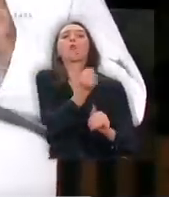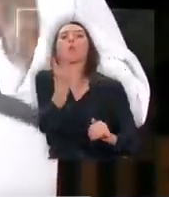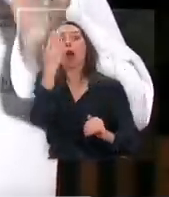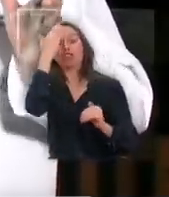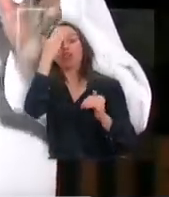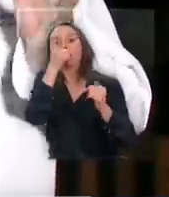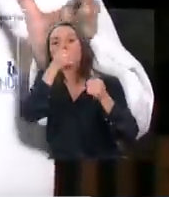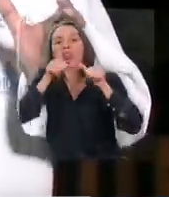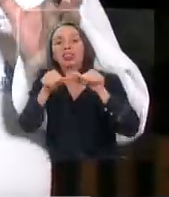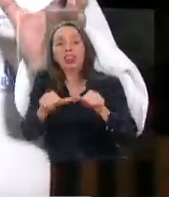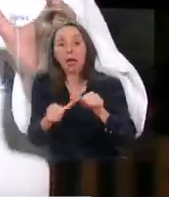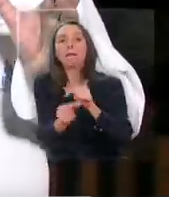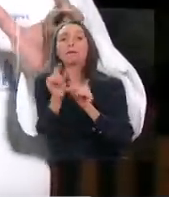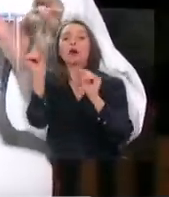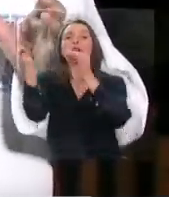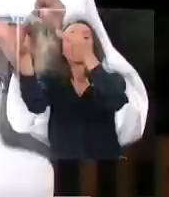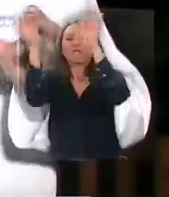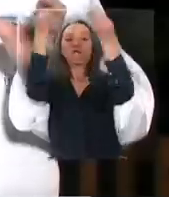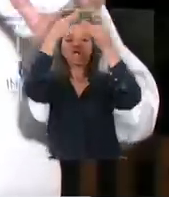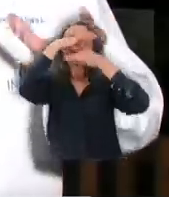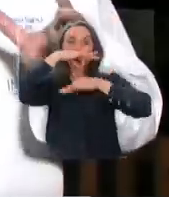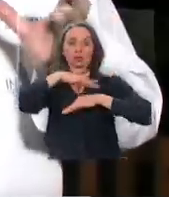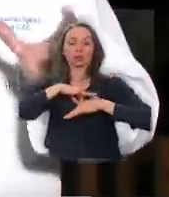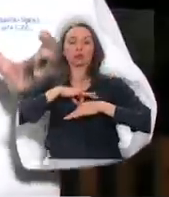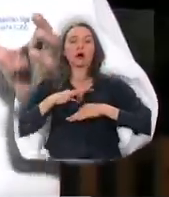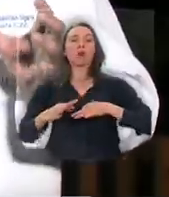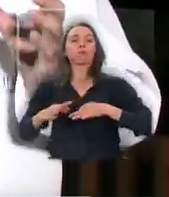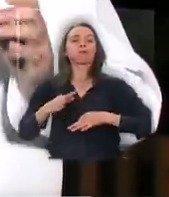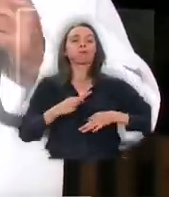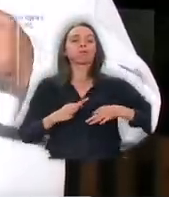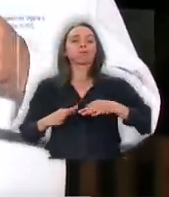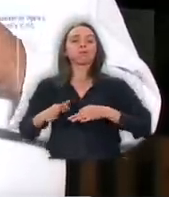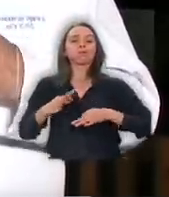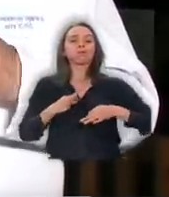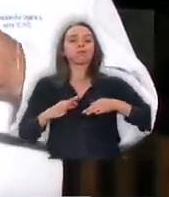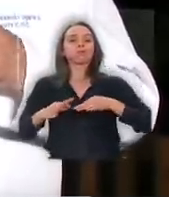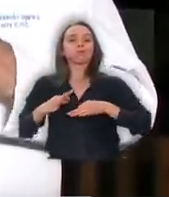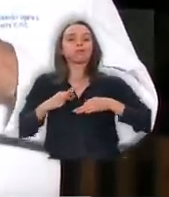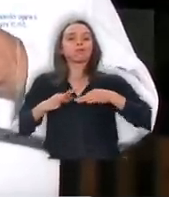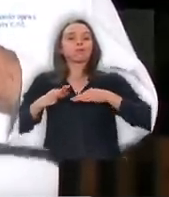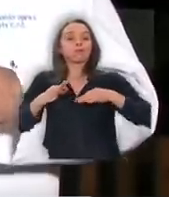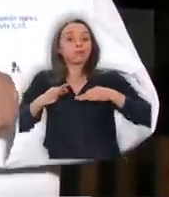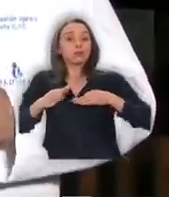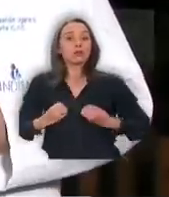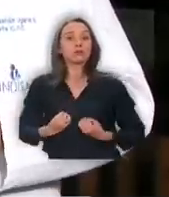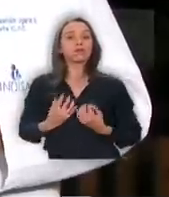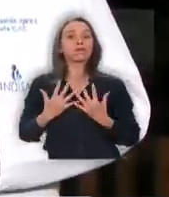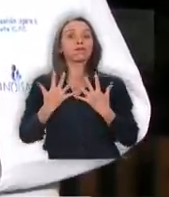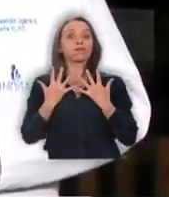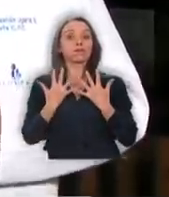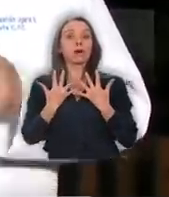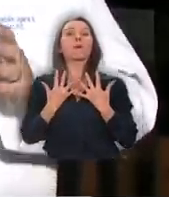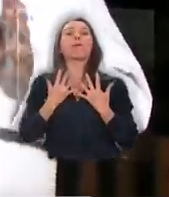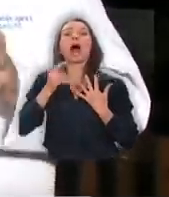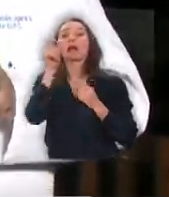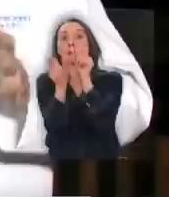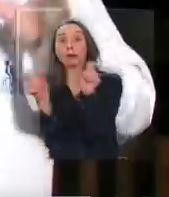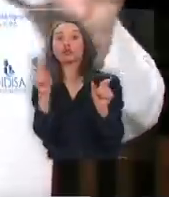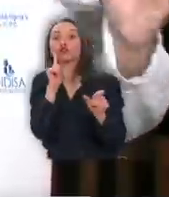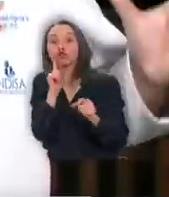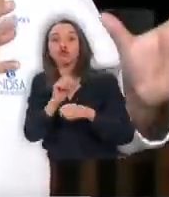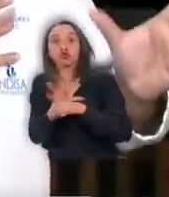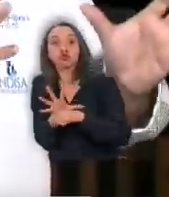el periodo de incubación del virus para que se puedan aislar los casos. Entonces